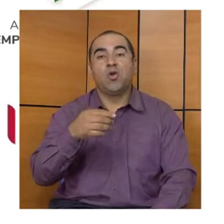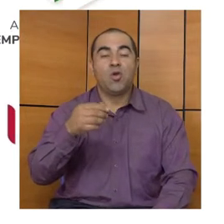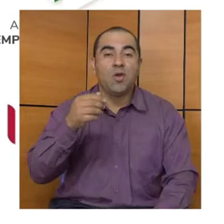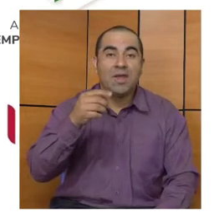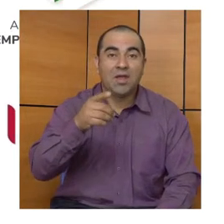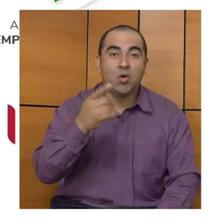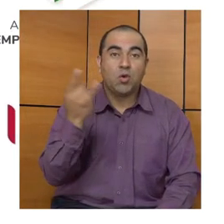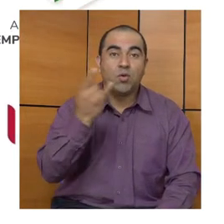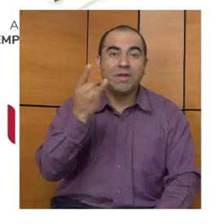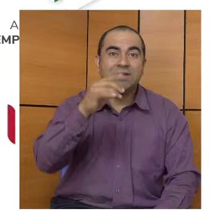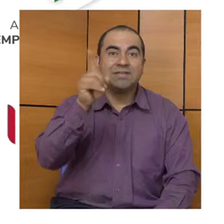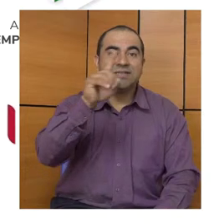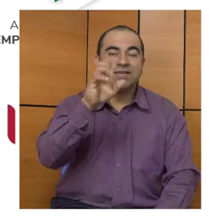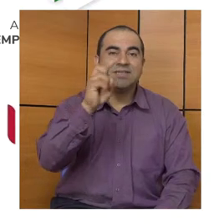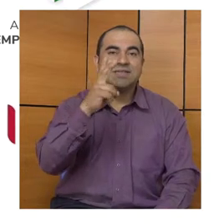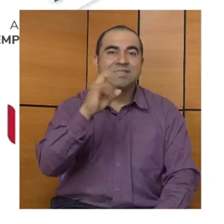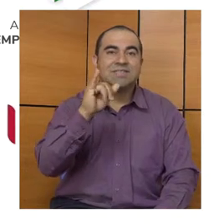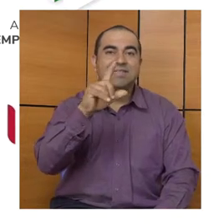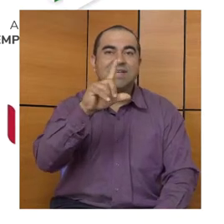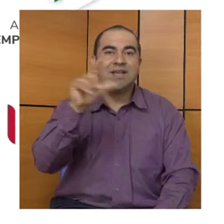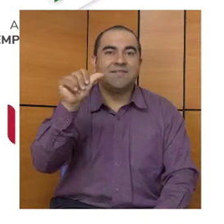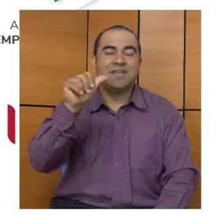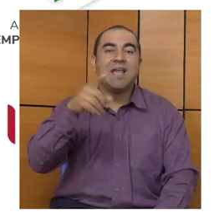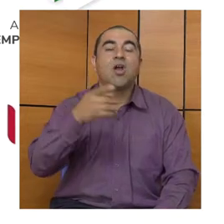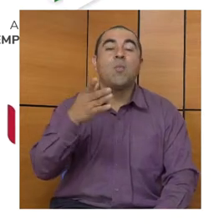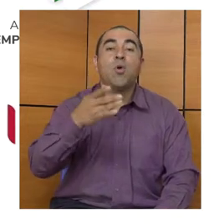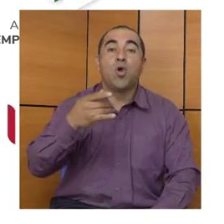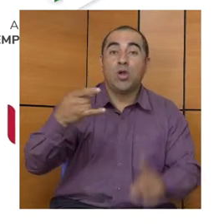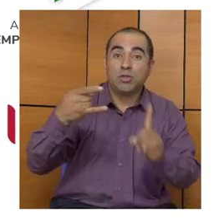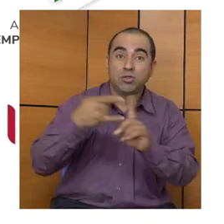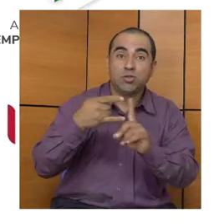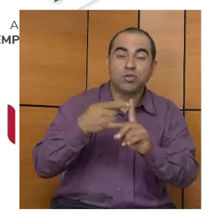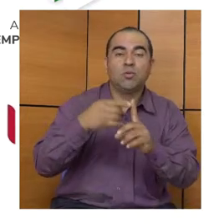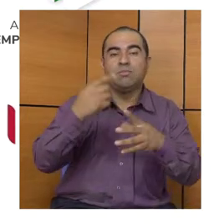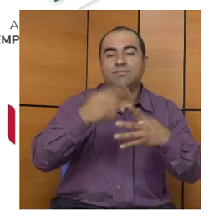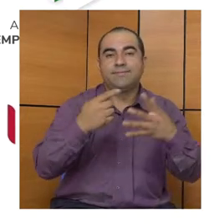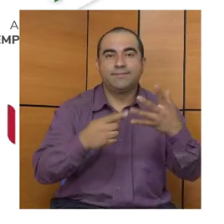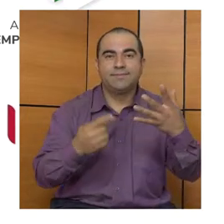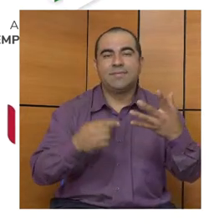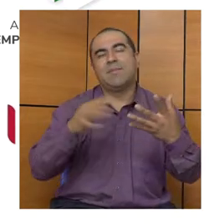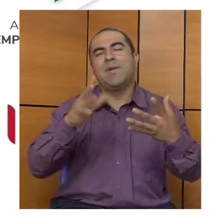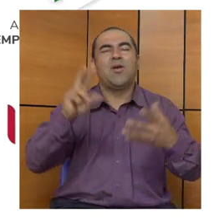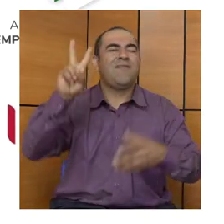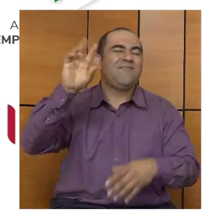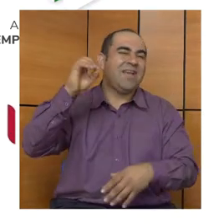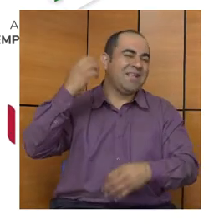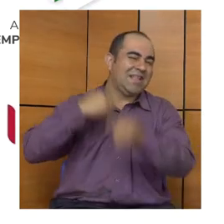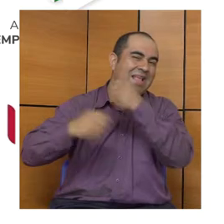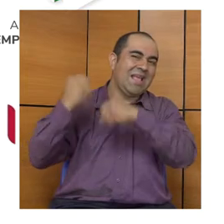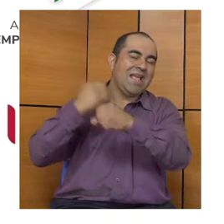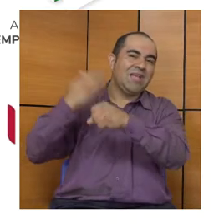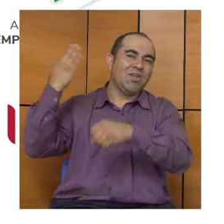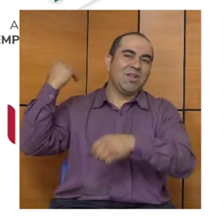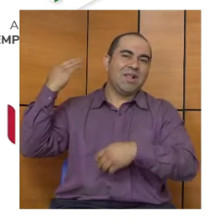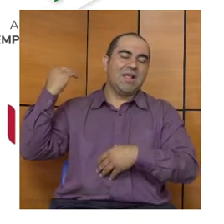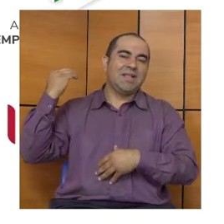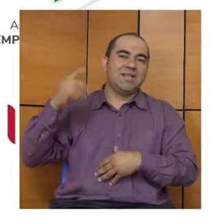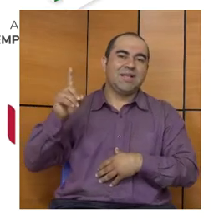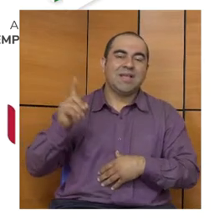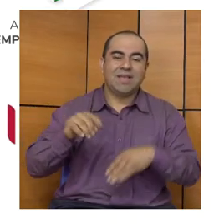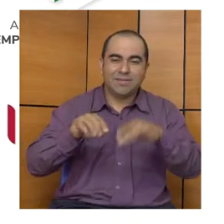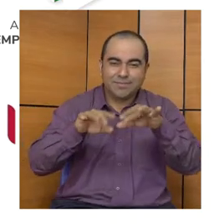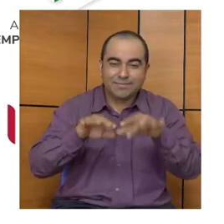donde trabajo como catedrático desde hace casi 20 años, en el Departamento de Administración de